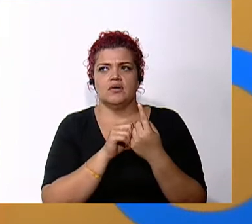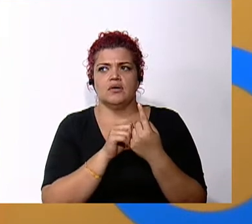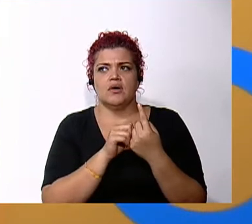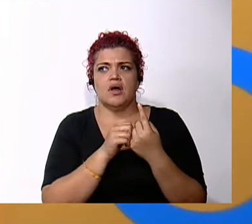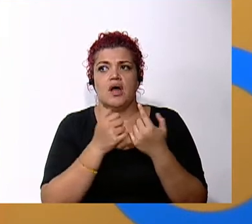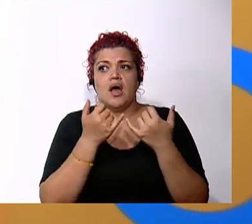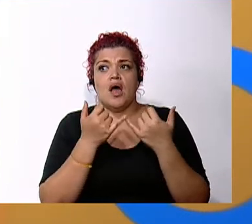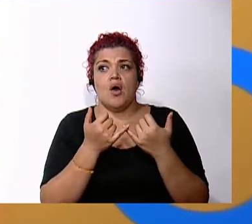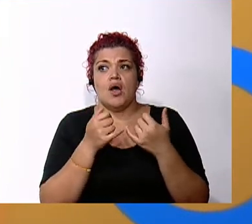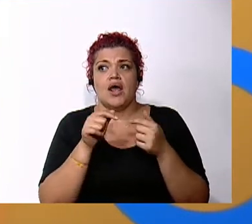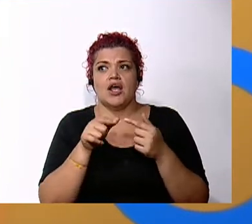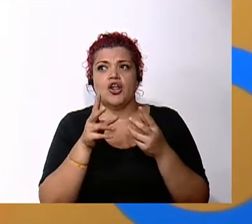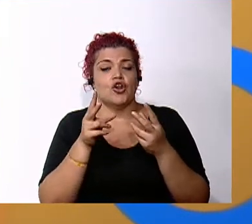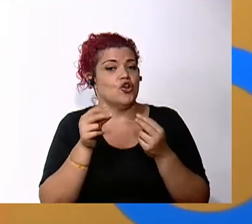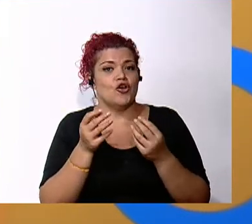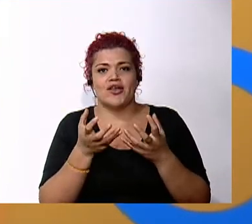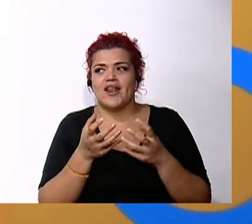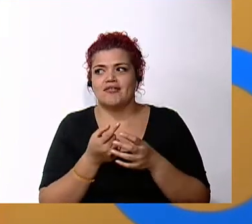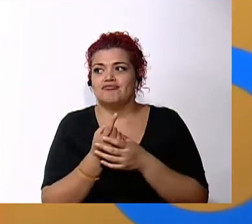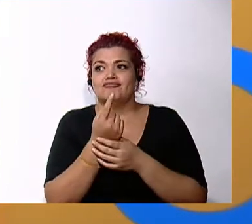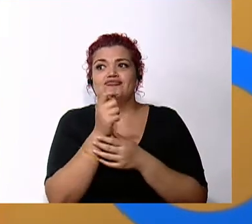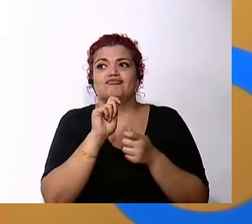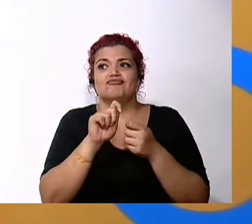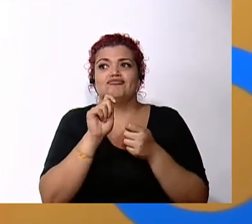que ahora aquí no quiere encenderse,